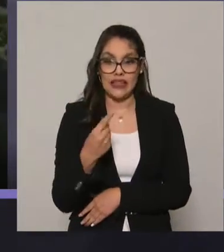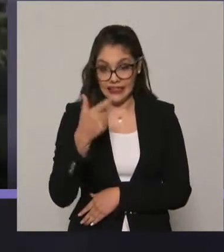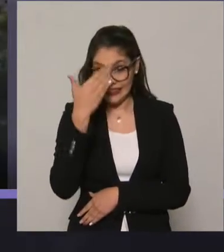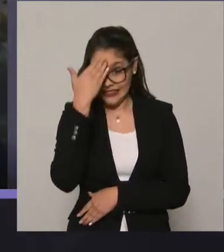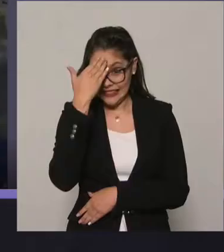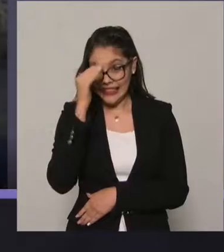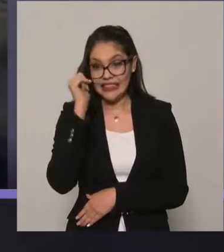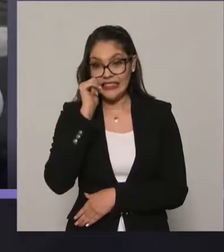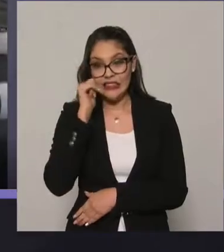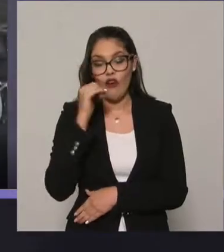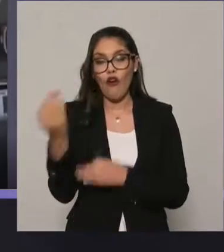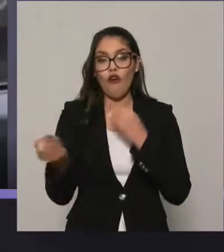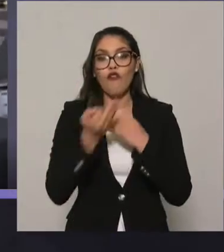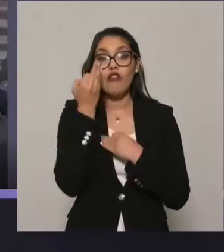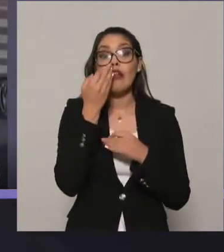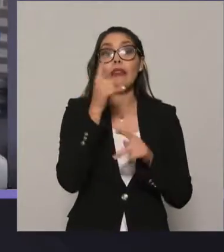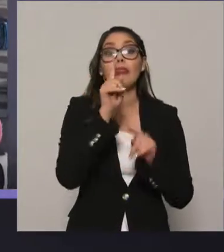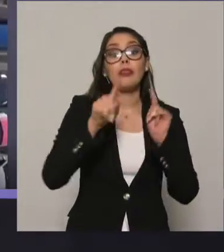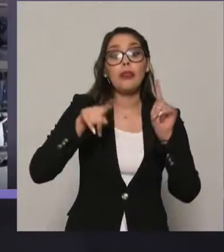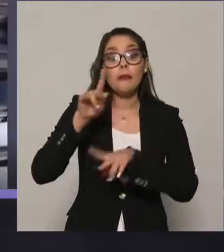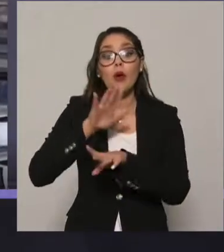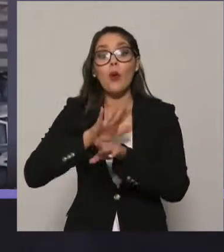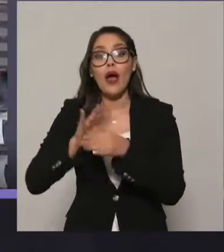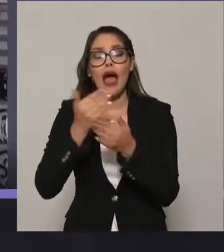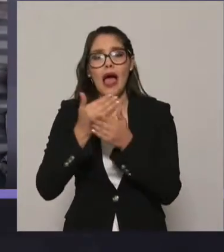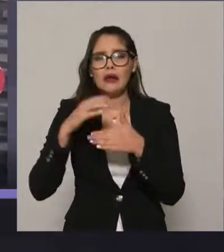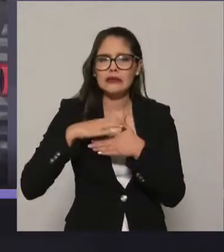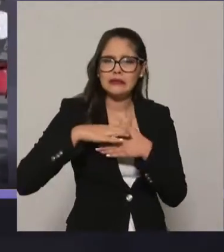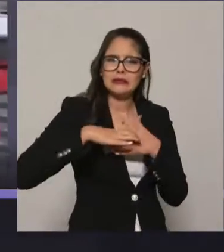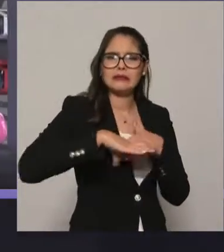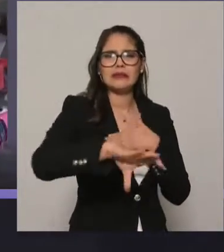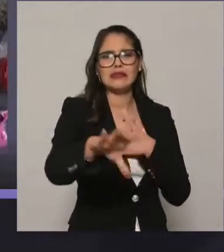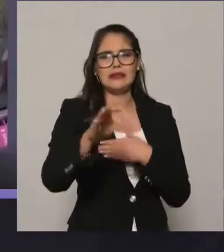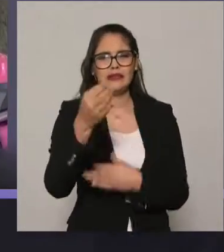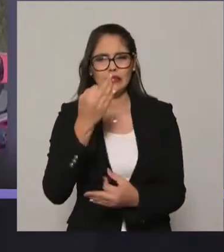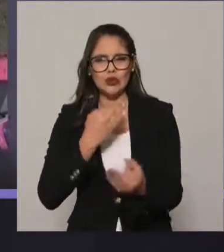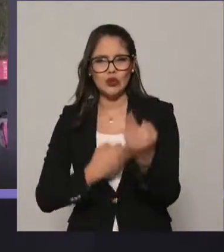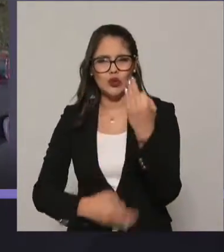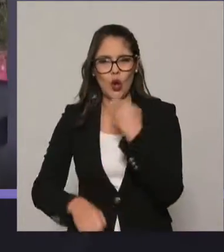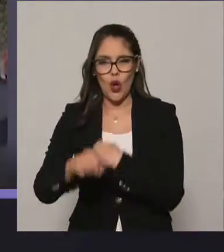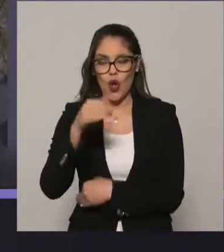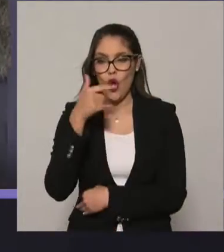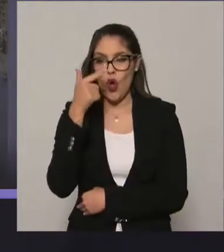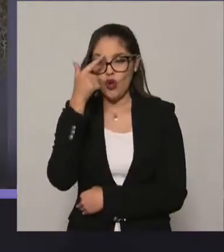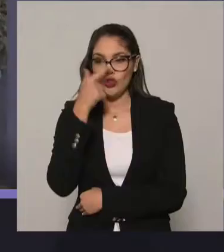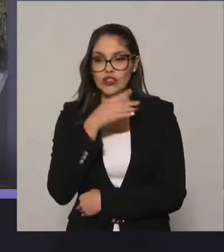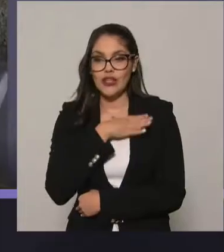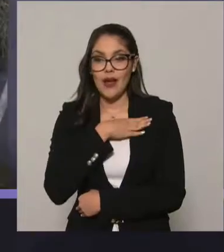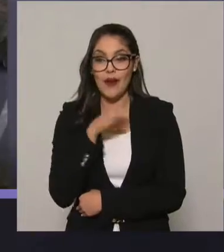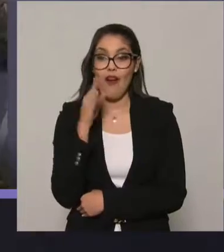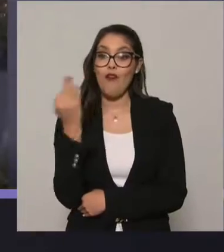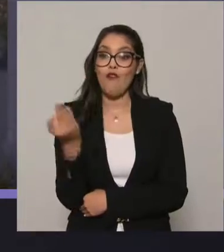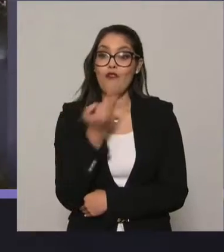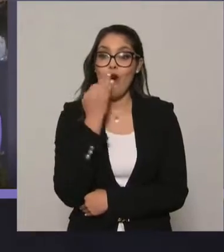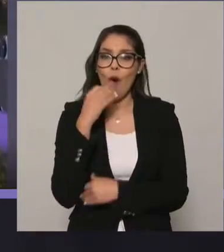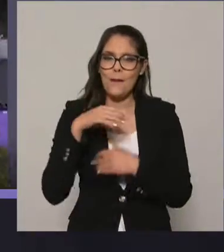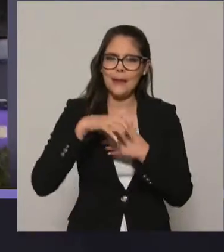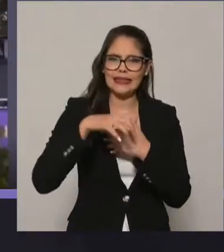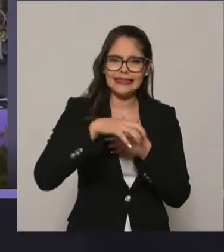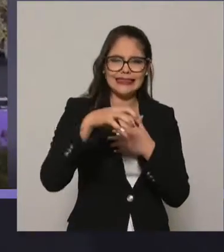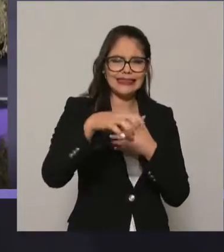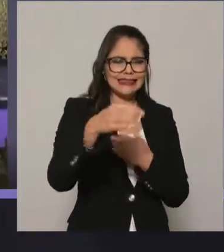llena de flores. En esta ocasión pues ya está tapizado Paseo de la Reforma de Nochebuenas. Claro. Entonces, bueno, ahí